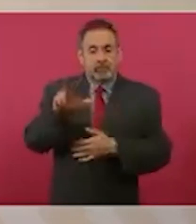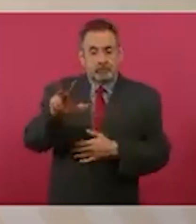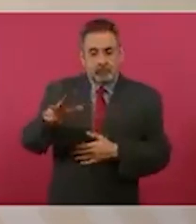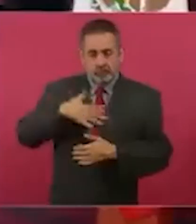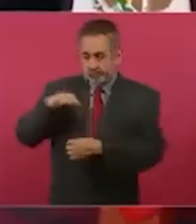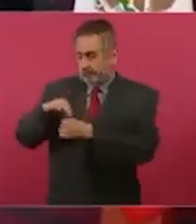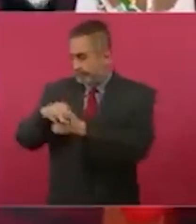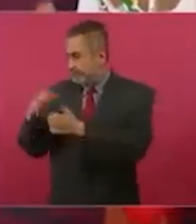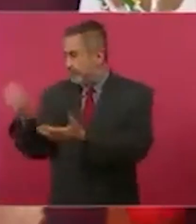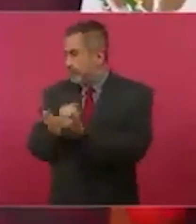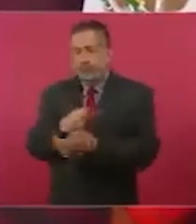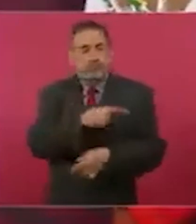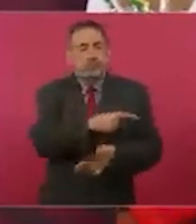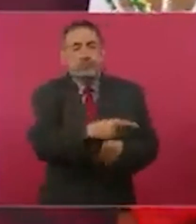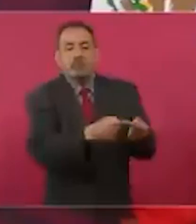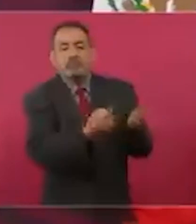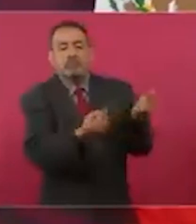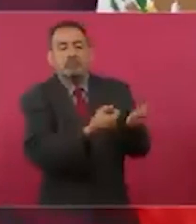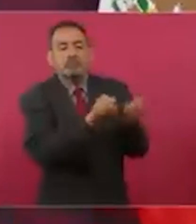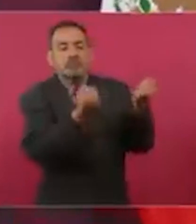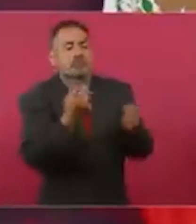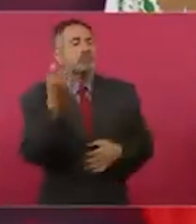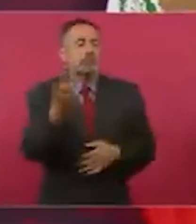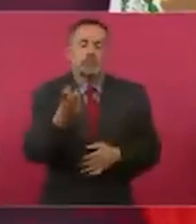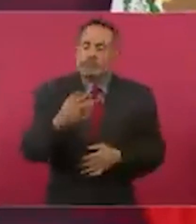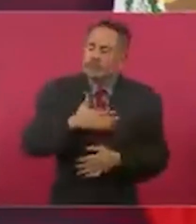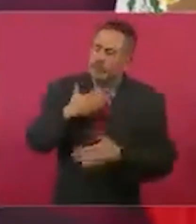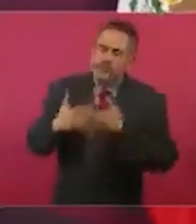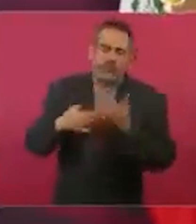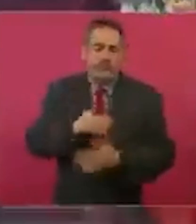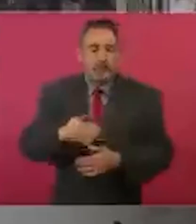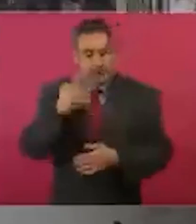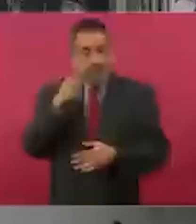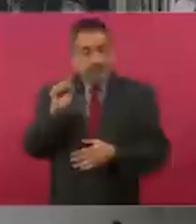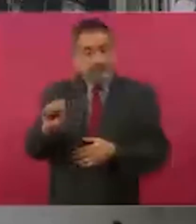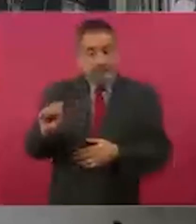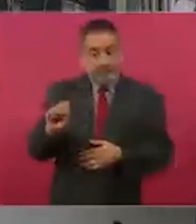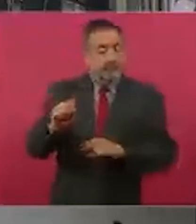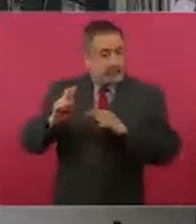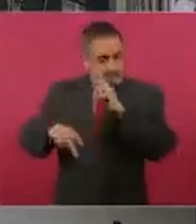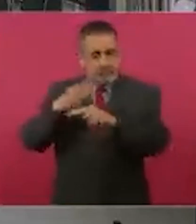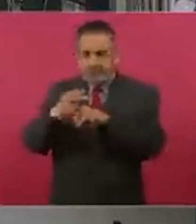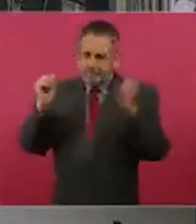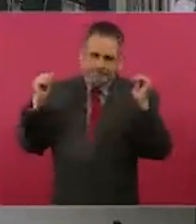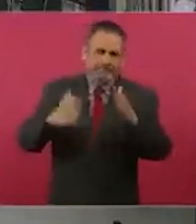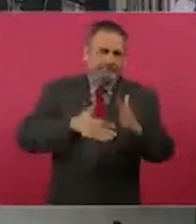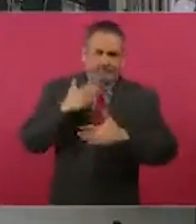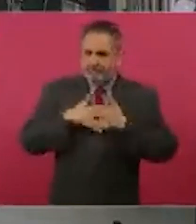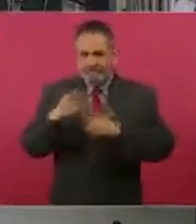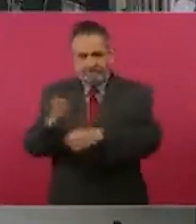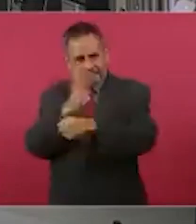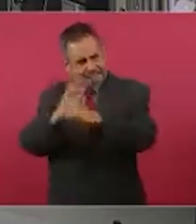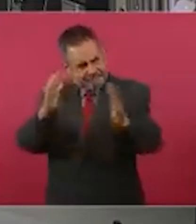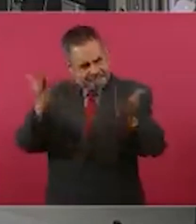López Obrador llamó a los mexicanos a asistir el 1 de julio al Zócalo. Celebrará su quinto aniversario. El presidente de México, Andrés Manuel López